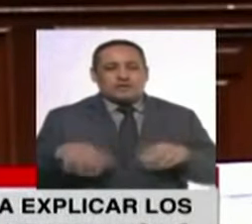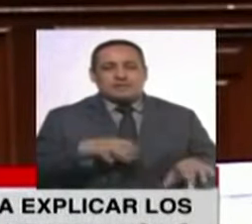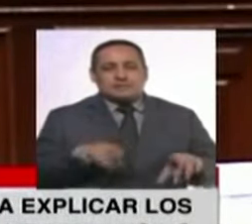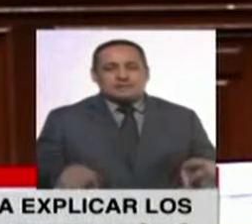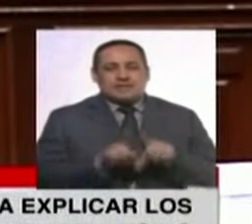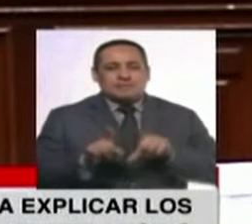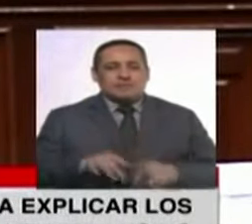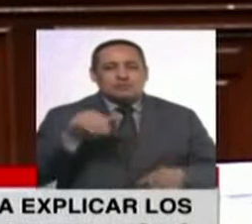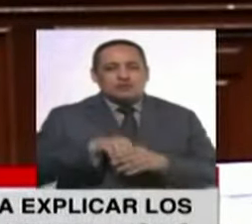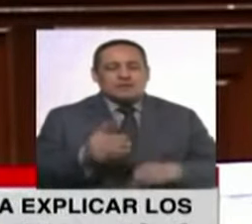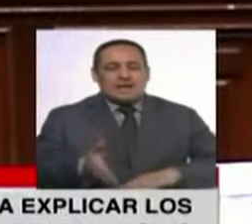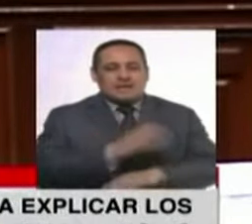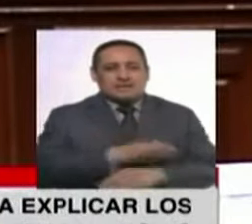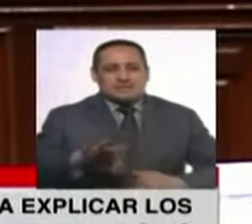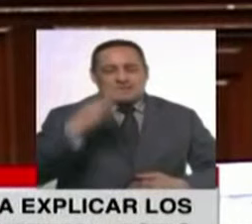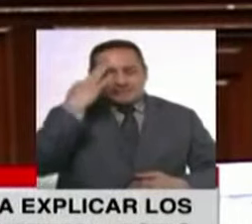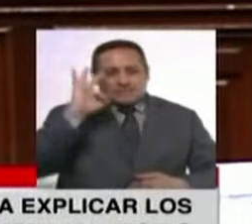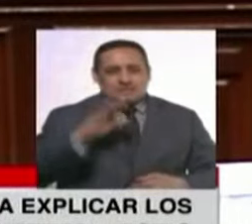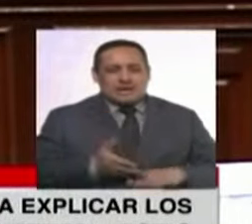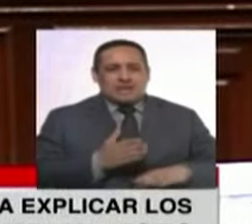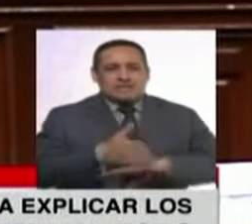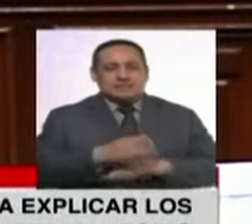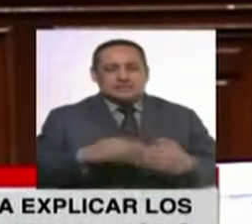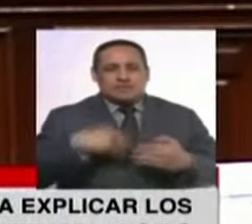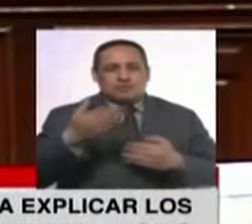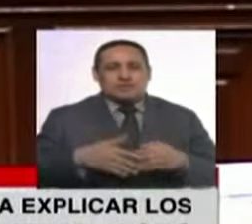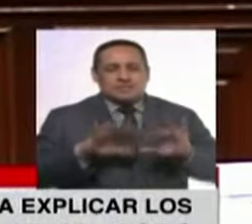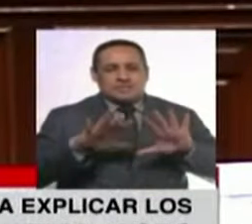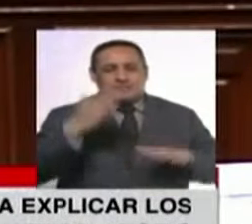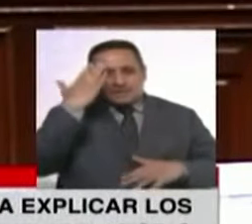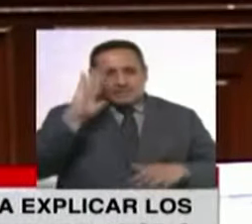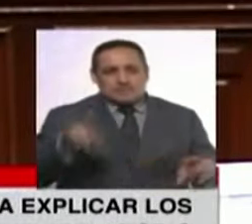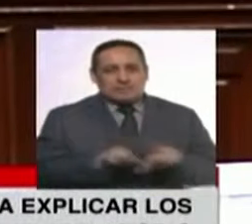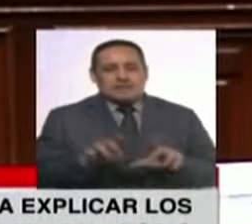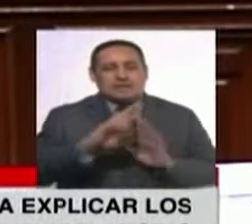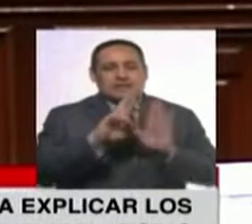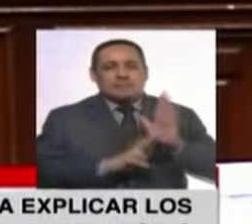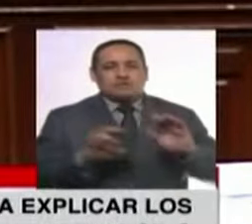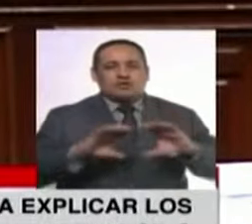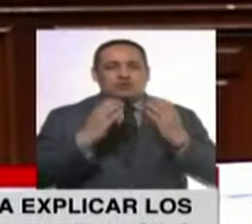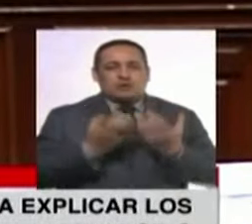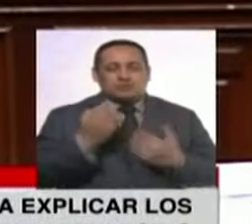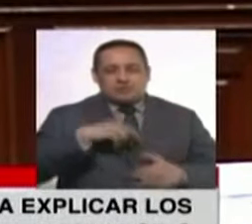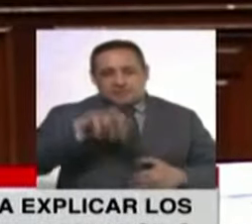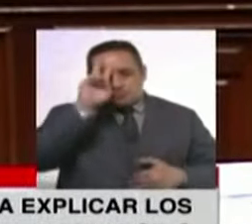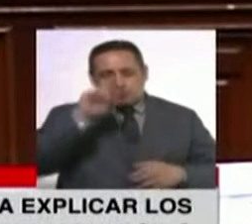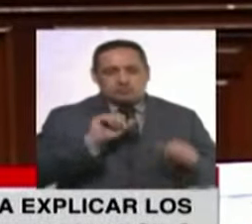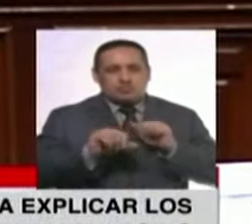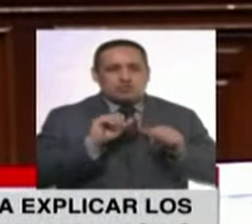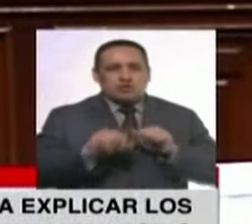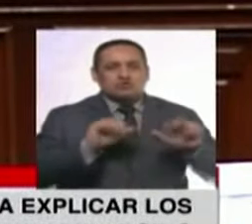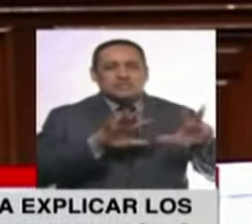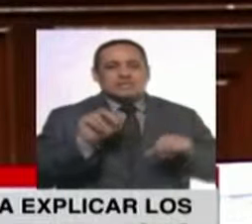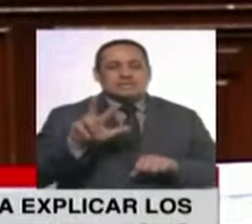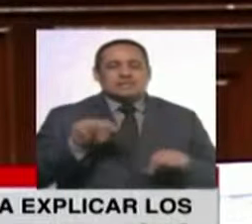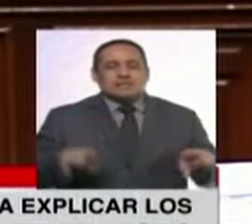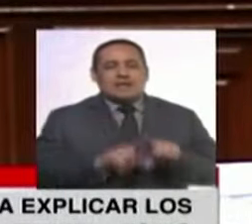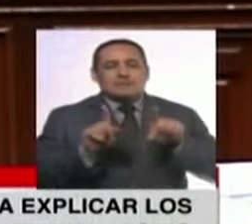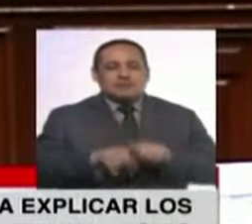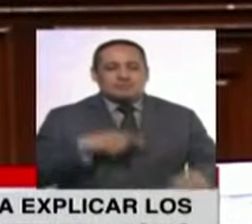Ni votarse antes del Tercer día de su admisión ni después del décimo reglamento del Congreso de la República artículo 83